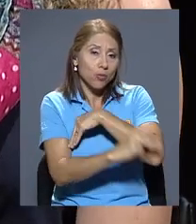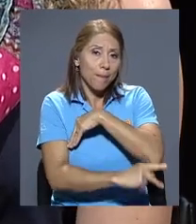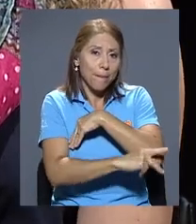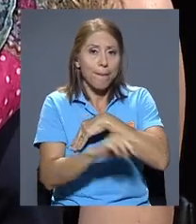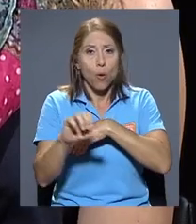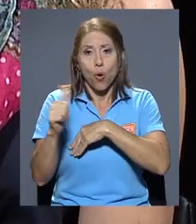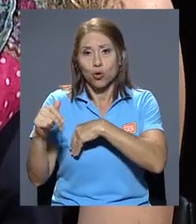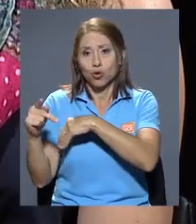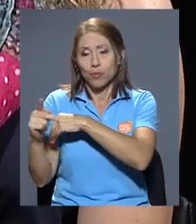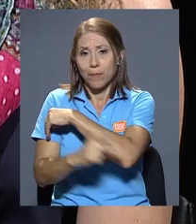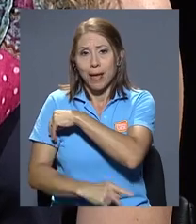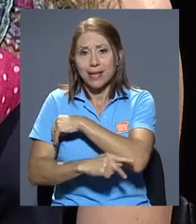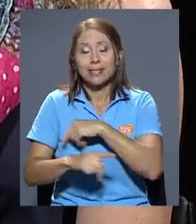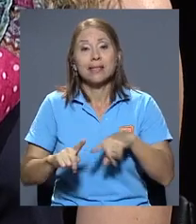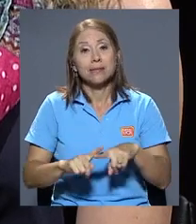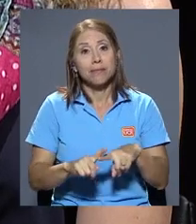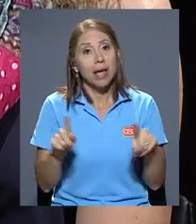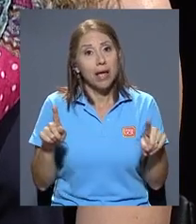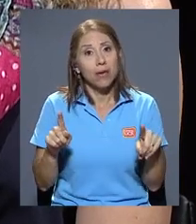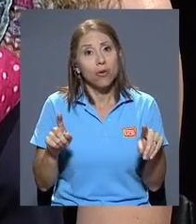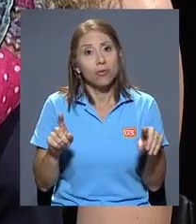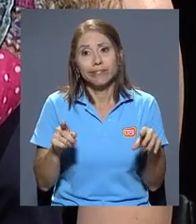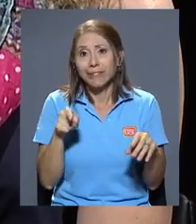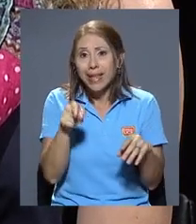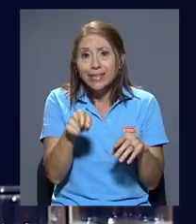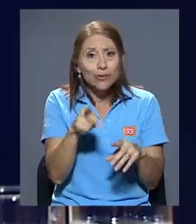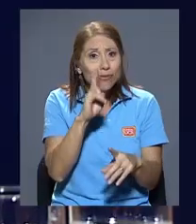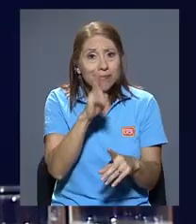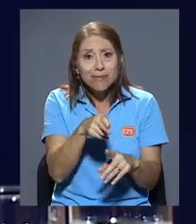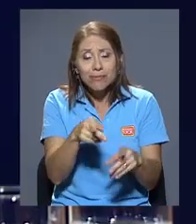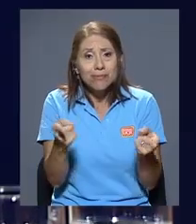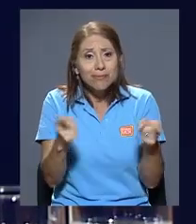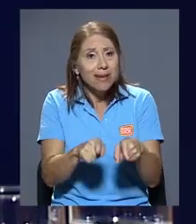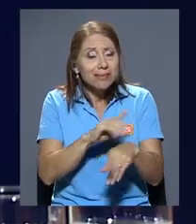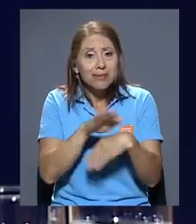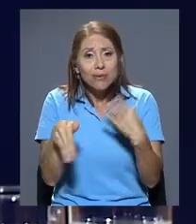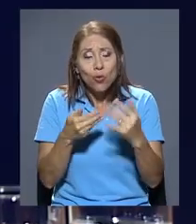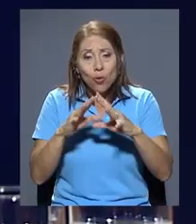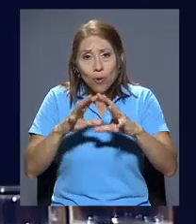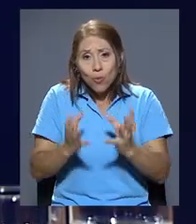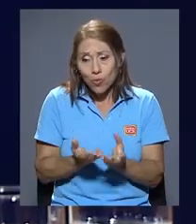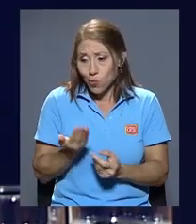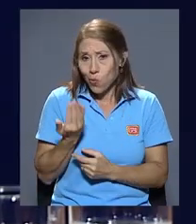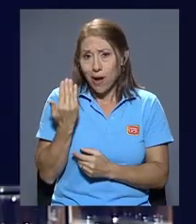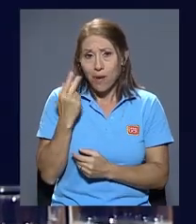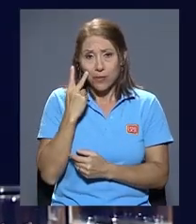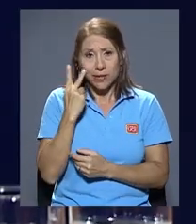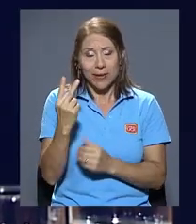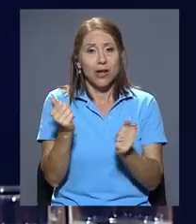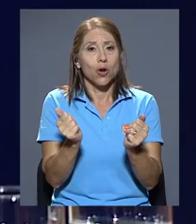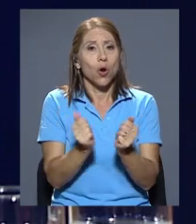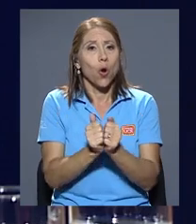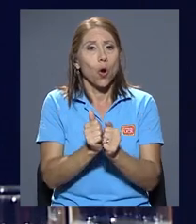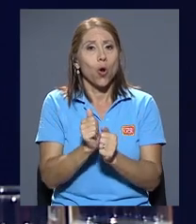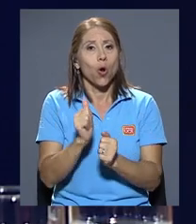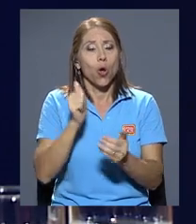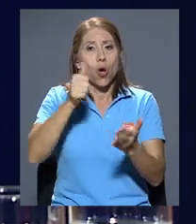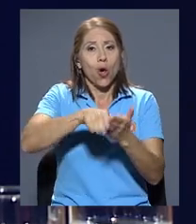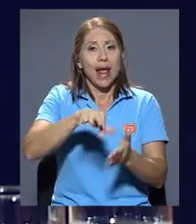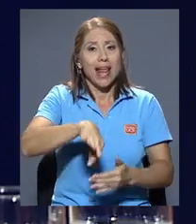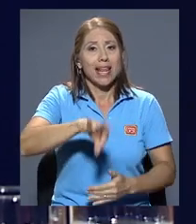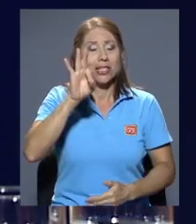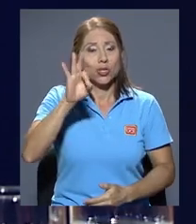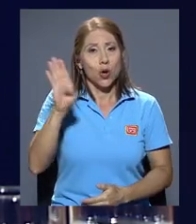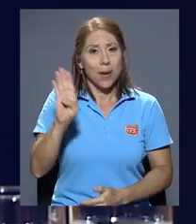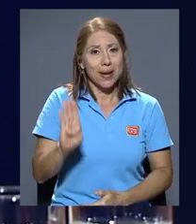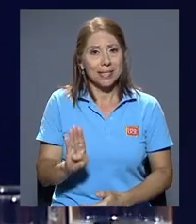son en todo el mundo, ¿verdad? Y lo acabamos de ver con la elección de Bolsonaro en Brasil y en